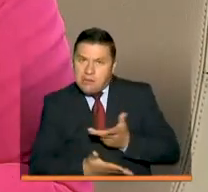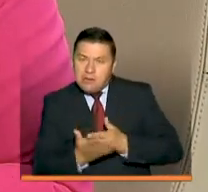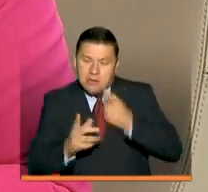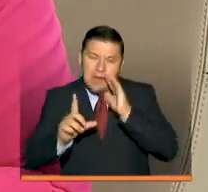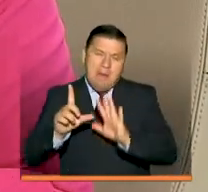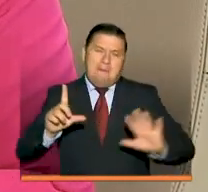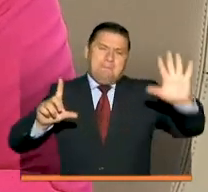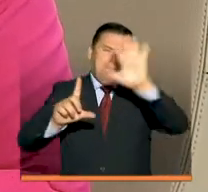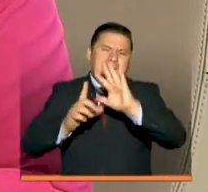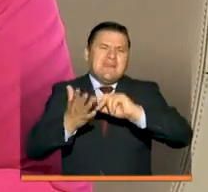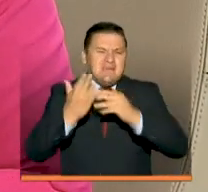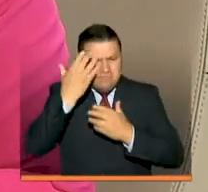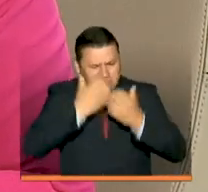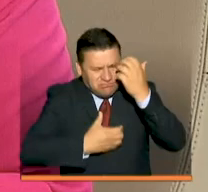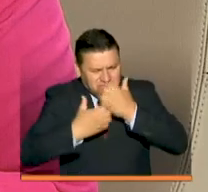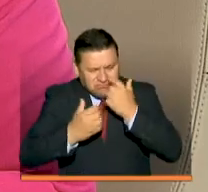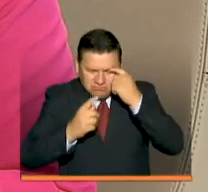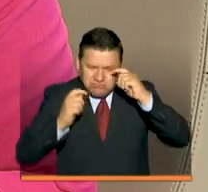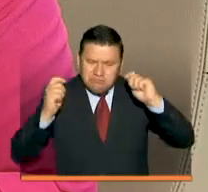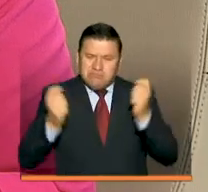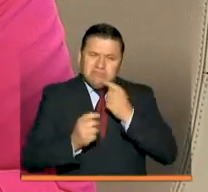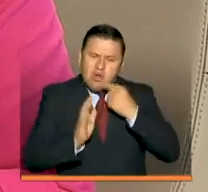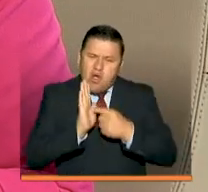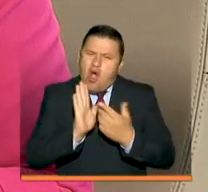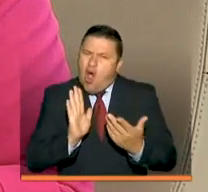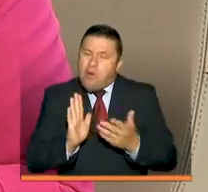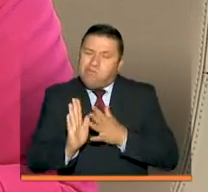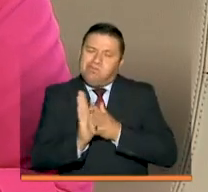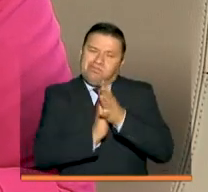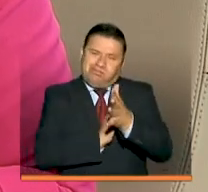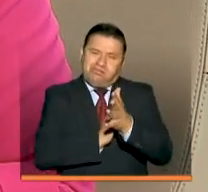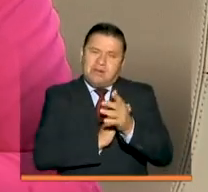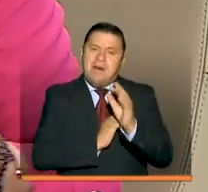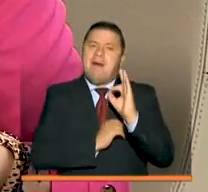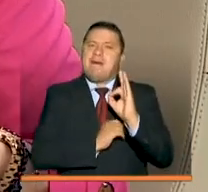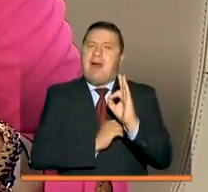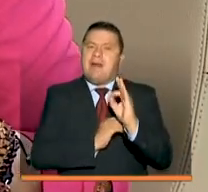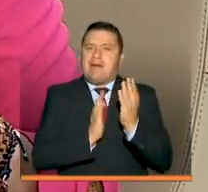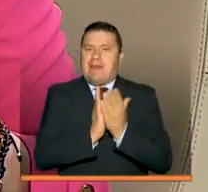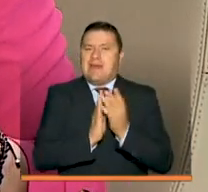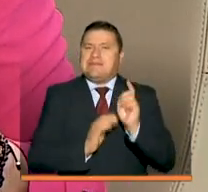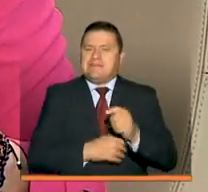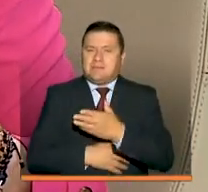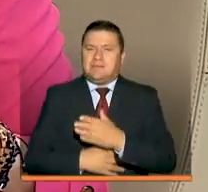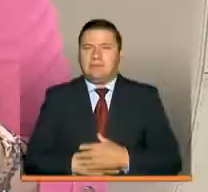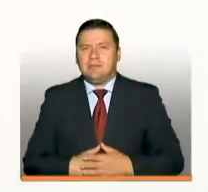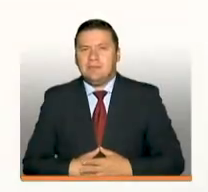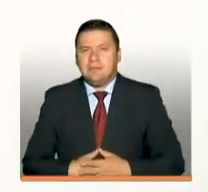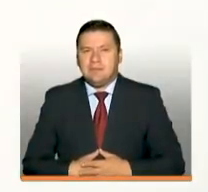un video de qué es evaluar para transformar y ya les vamos a contar cómo esto nos va a ayudar a la calidad educativa.